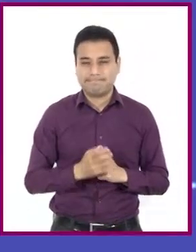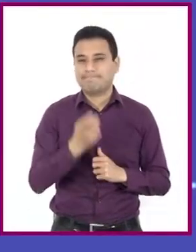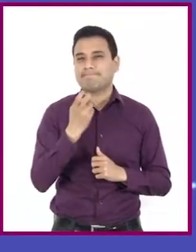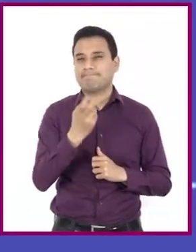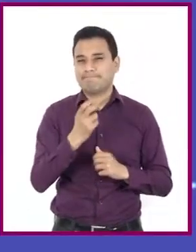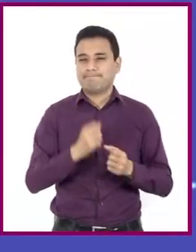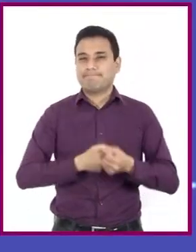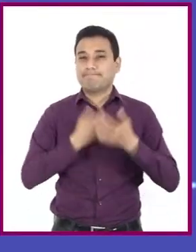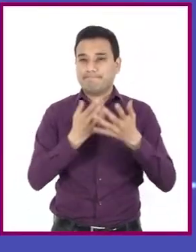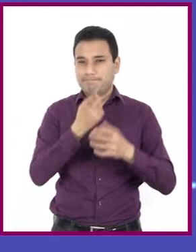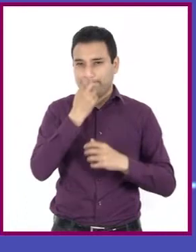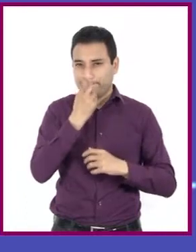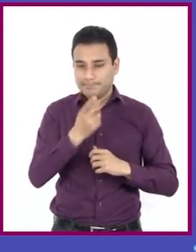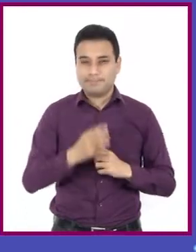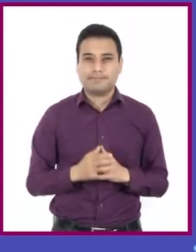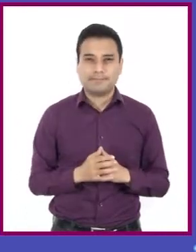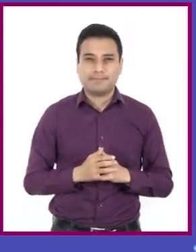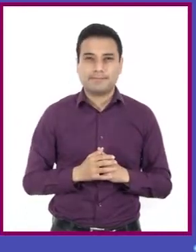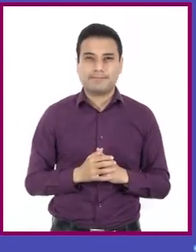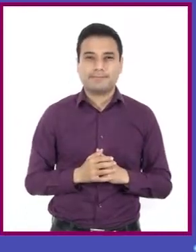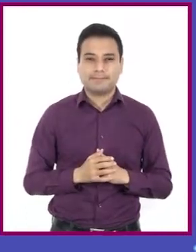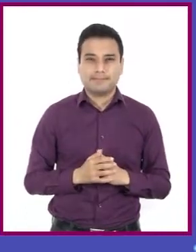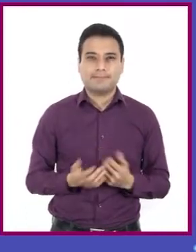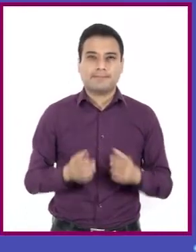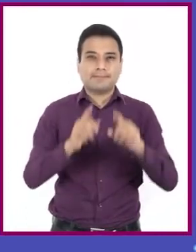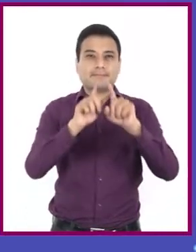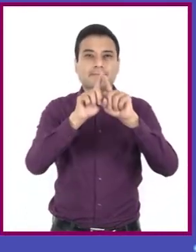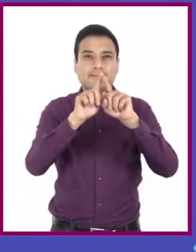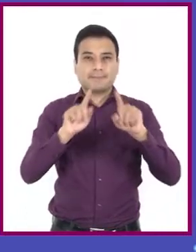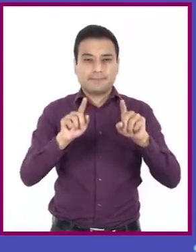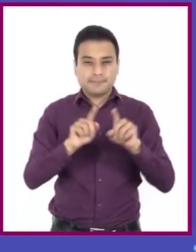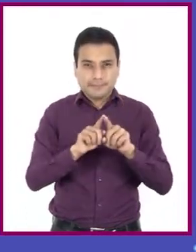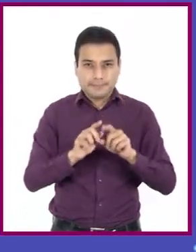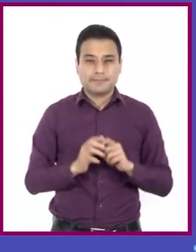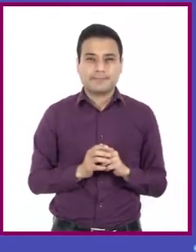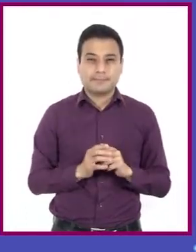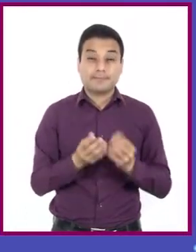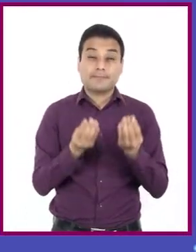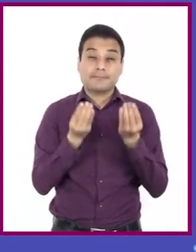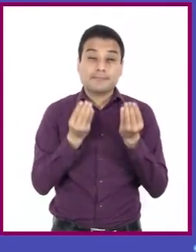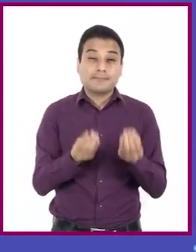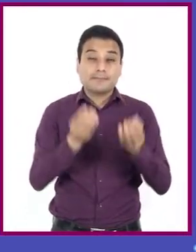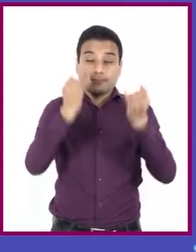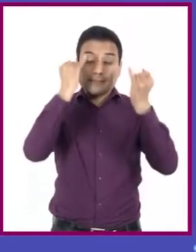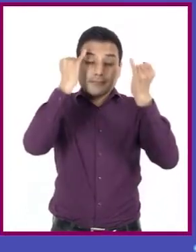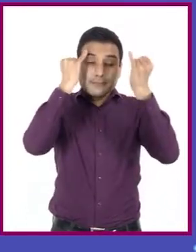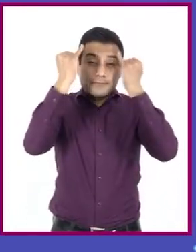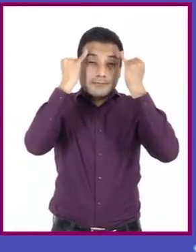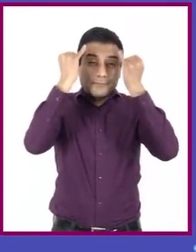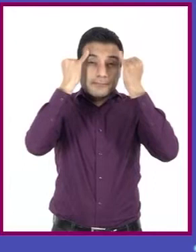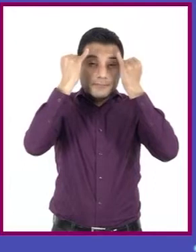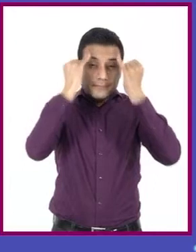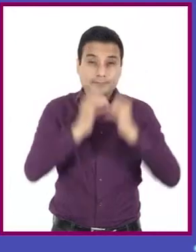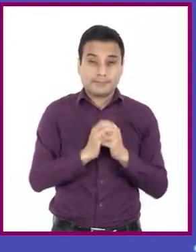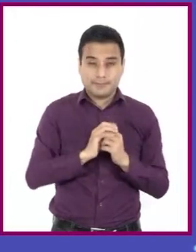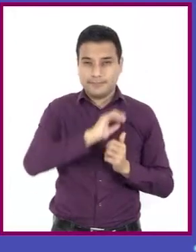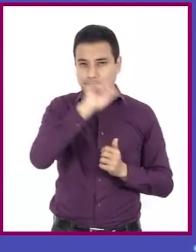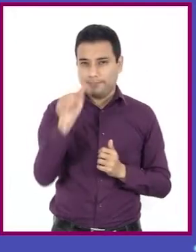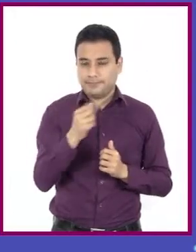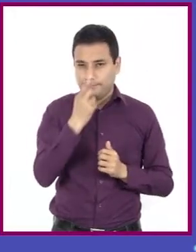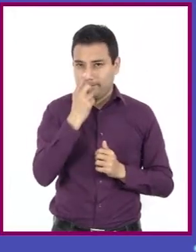dice: delirantes rombos, rombos, rombos. Y en el apartado que simboliza a la flor